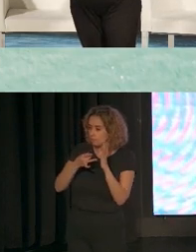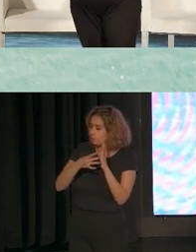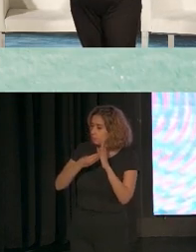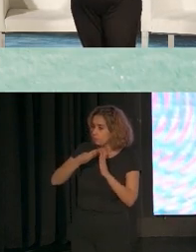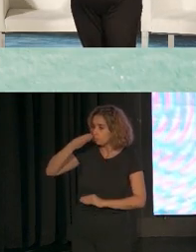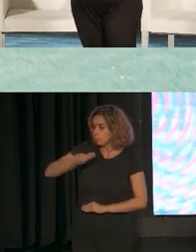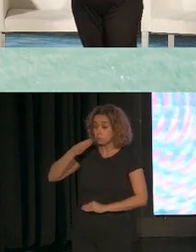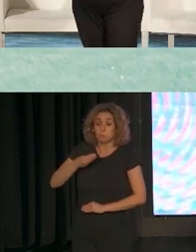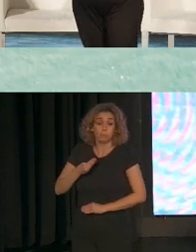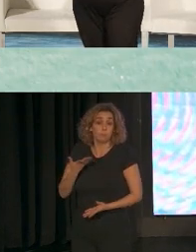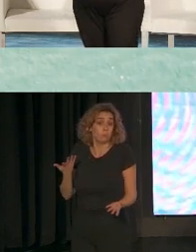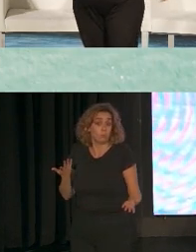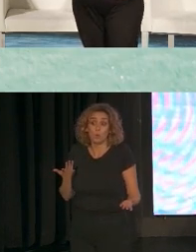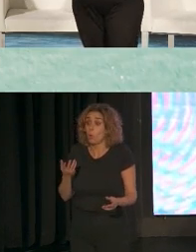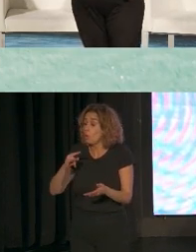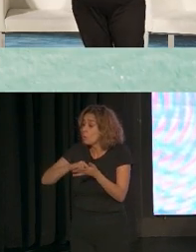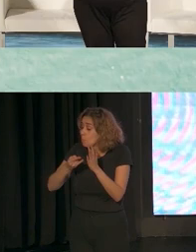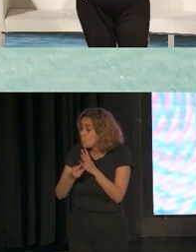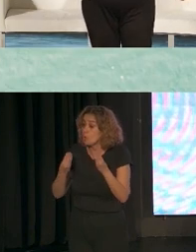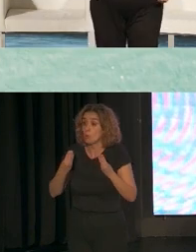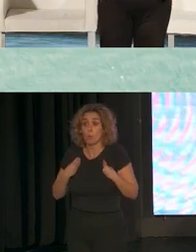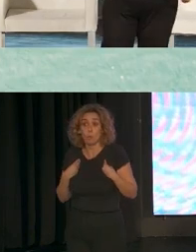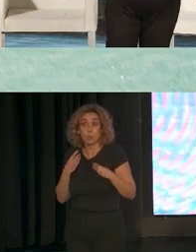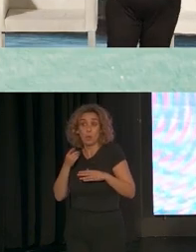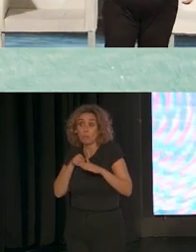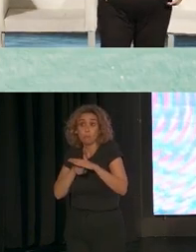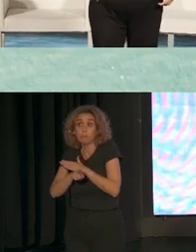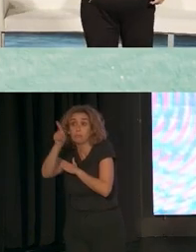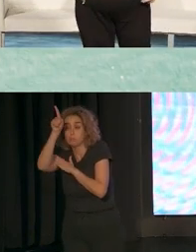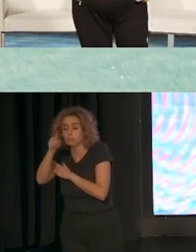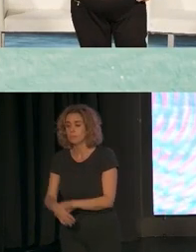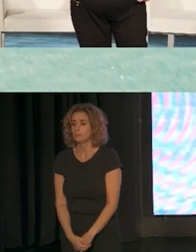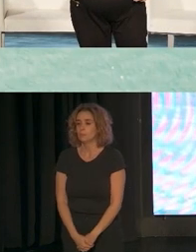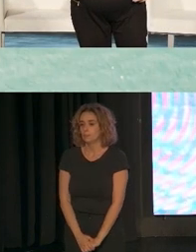y Bueno pues realizar tu proyecto de vida y tu vida pues como